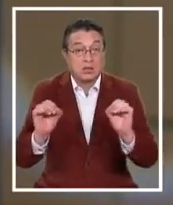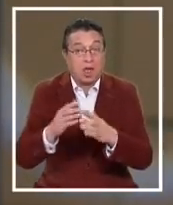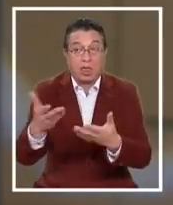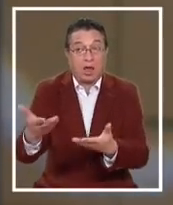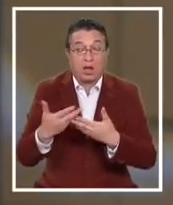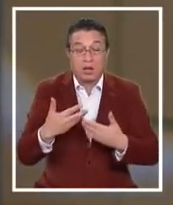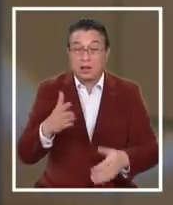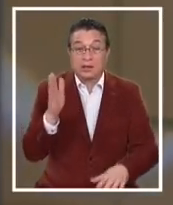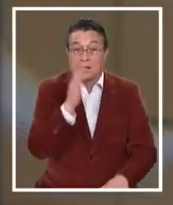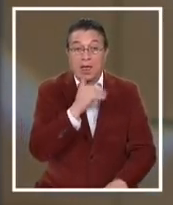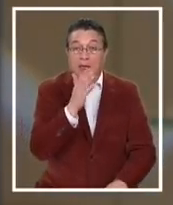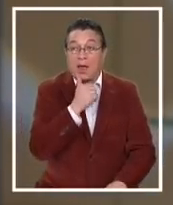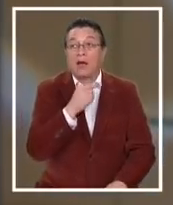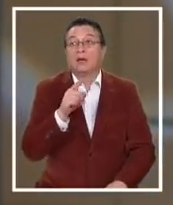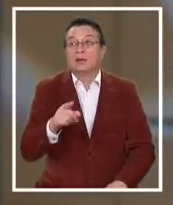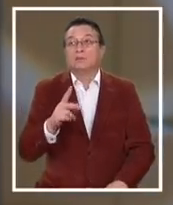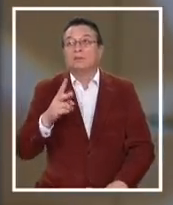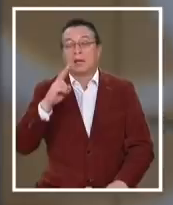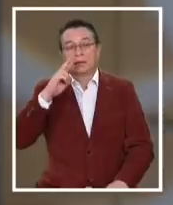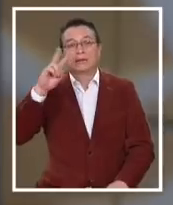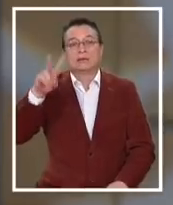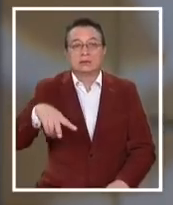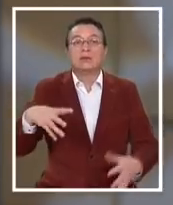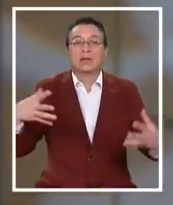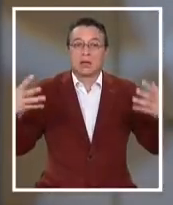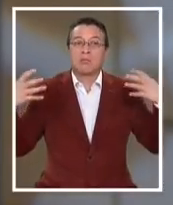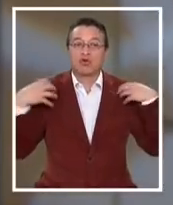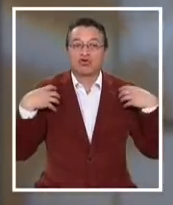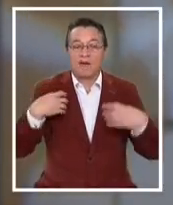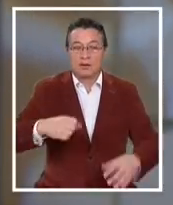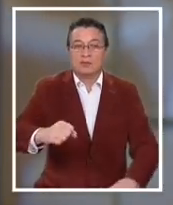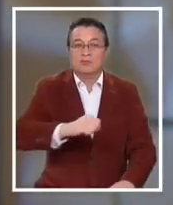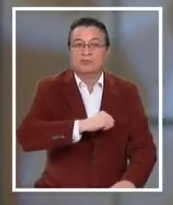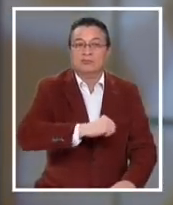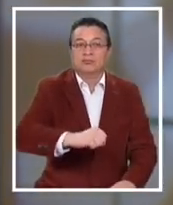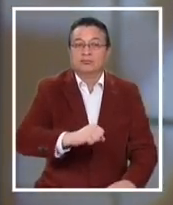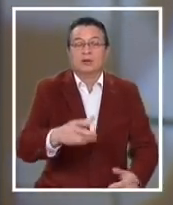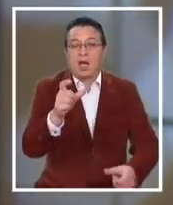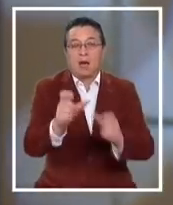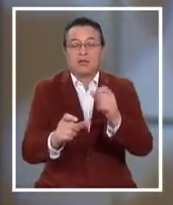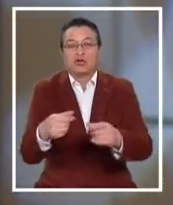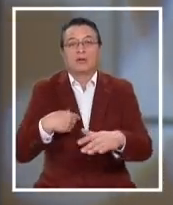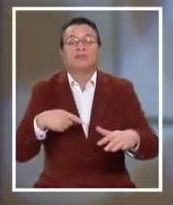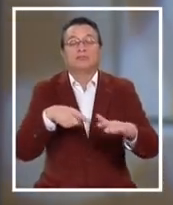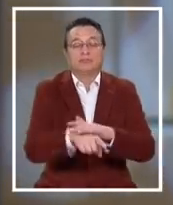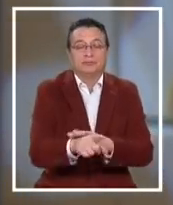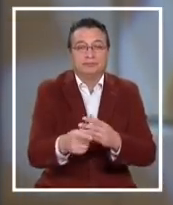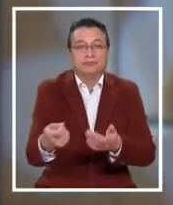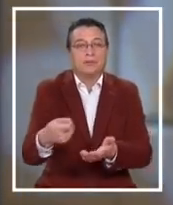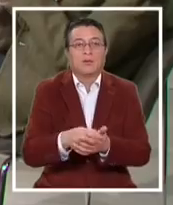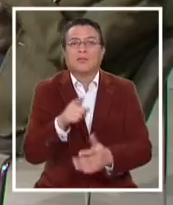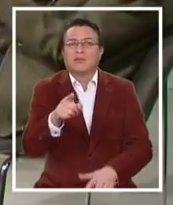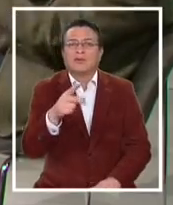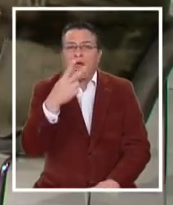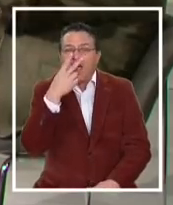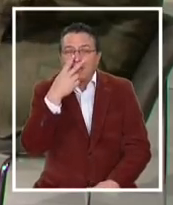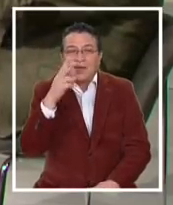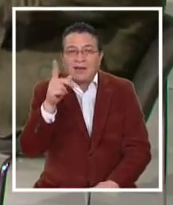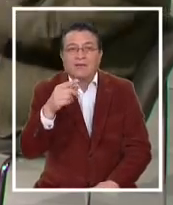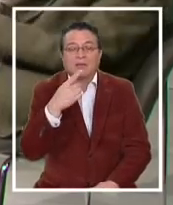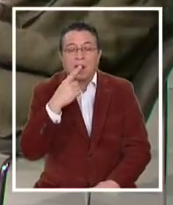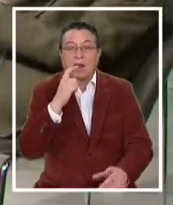no estaban llegando, creo que sería irresponsable negarse a que la gente pueda acceder a esos recursos. ¿Pero qué tiene que ver eso con una